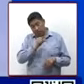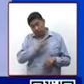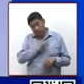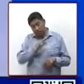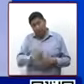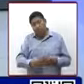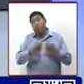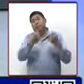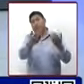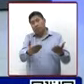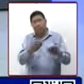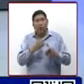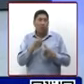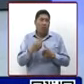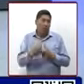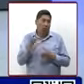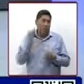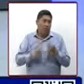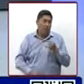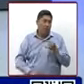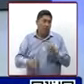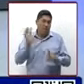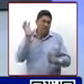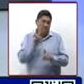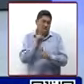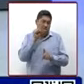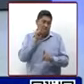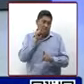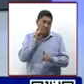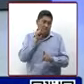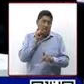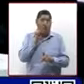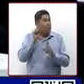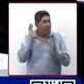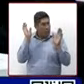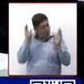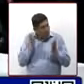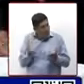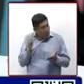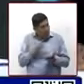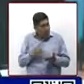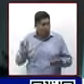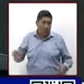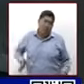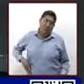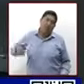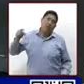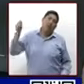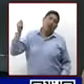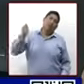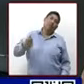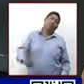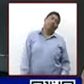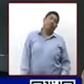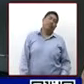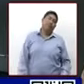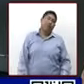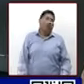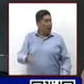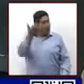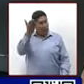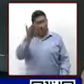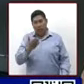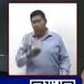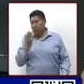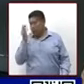a Facundo, o finalmente den con su paradero. Exacto, para recuperar a este animalito, ¿no? Que es